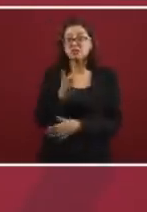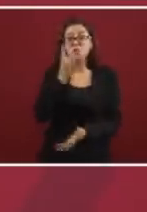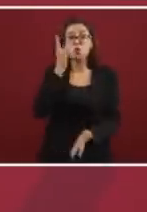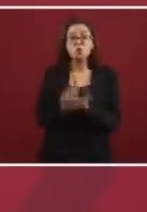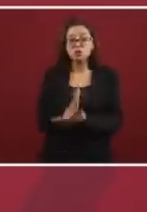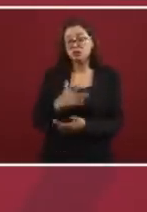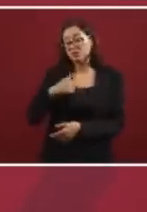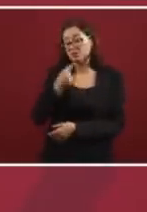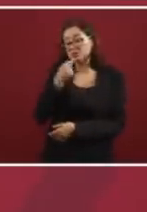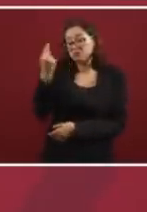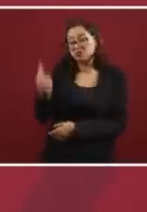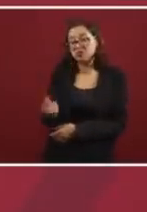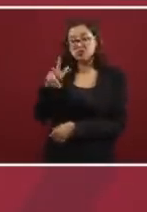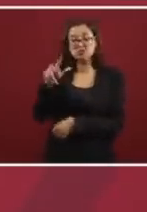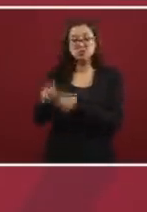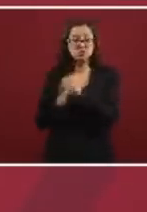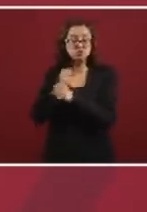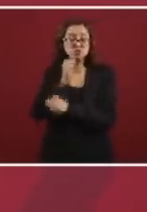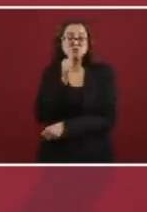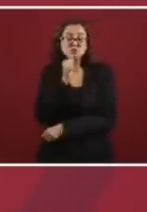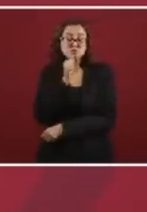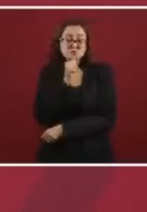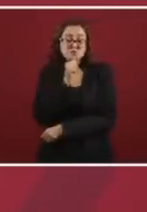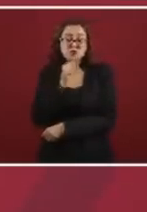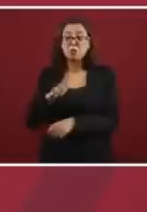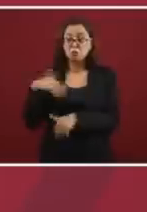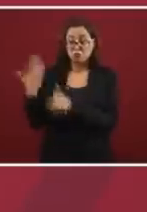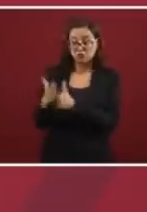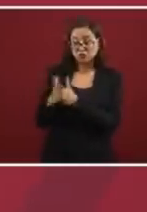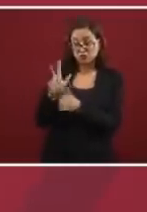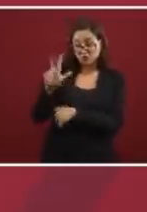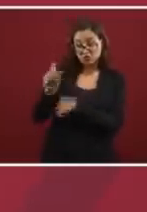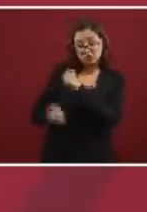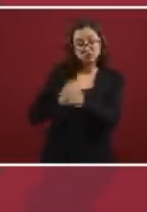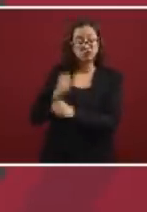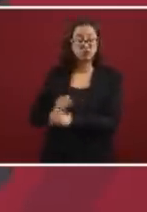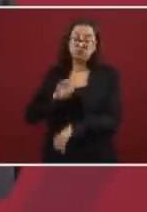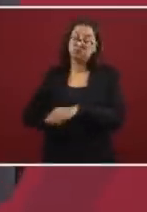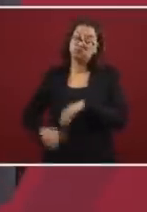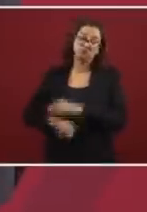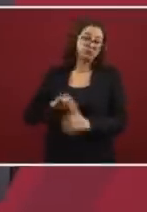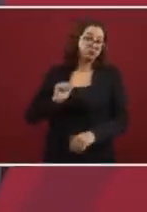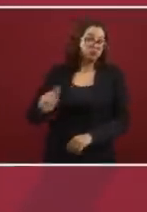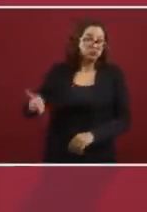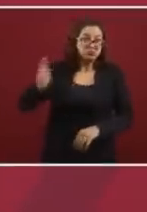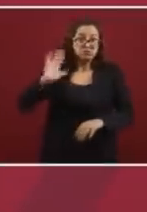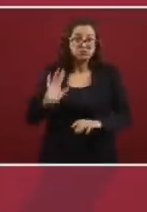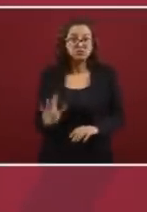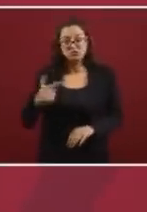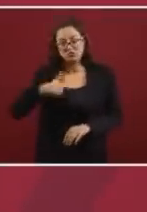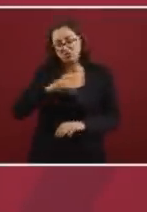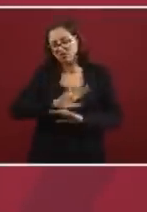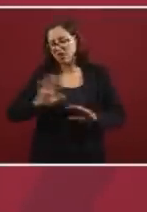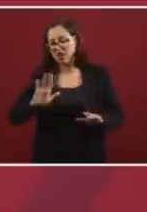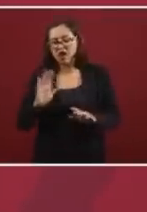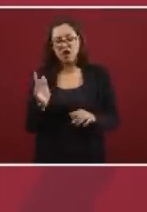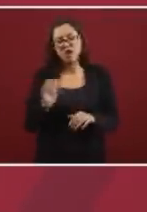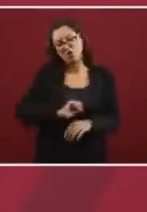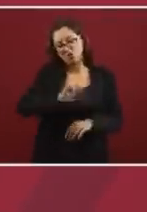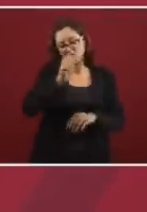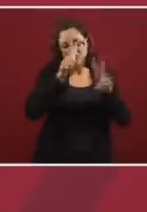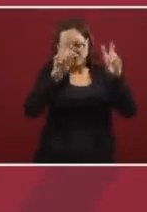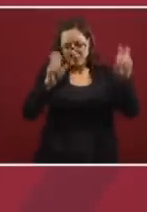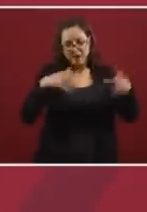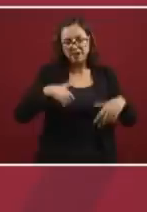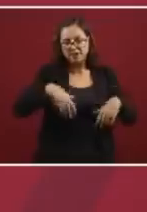ernesto y eso porque es menor de edad ya cuando cumpla 18 años ya que él vea la vida entonces yo voy a estar en otros asuntos